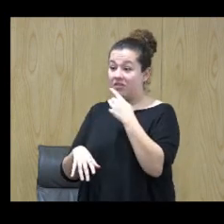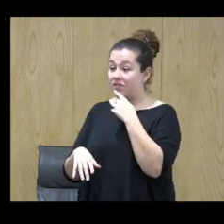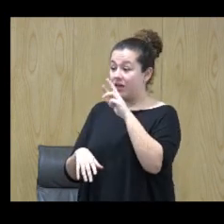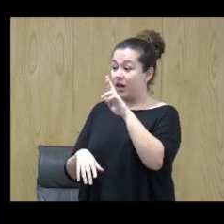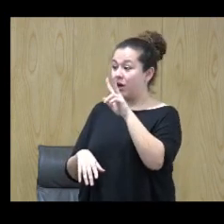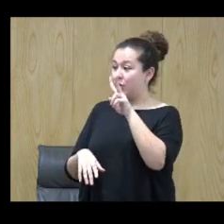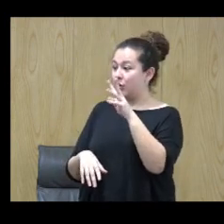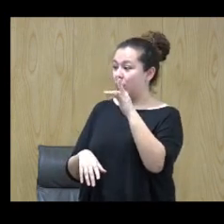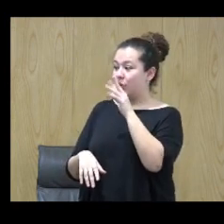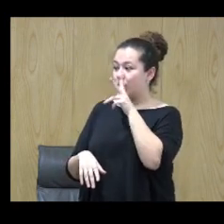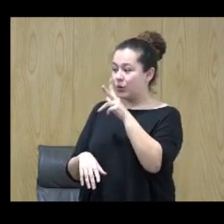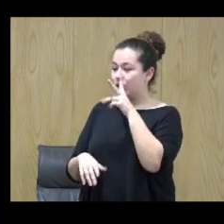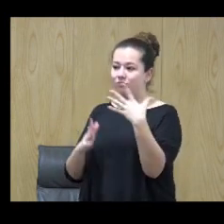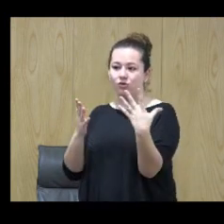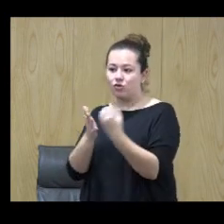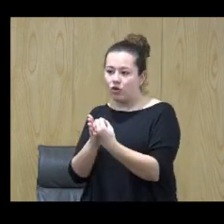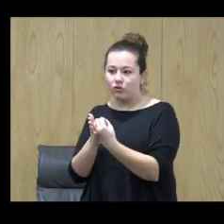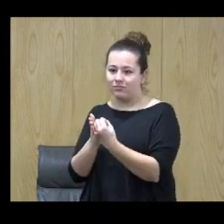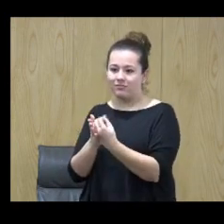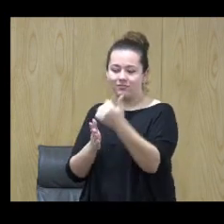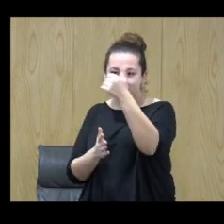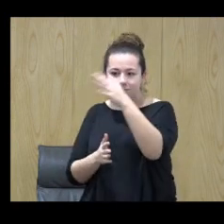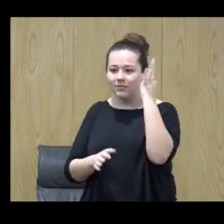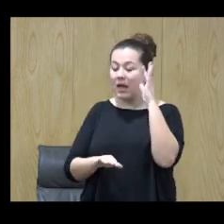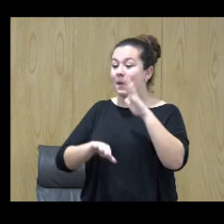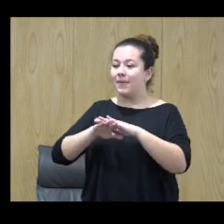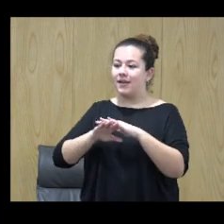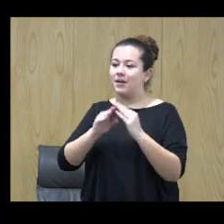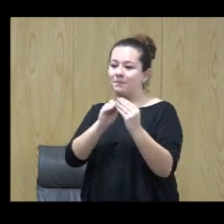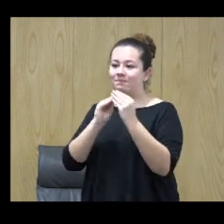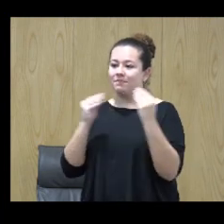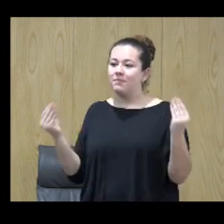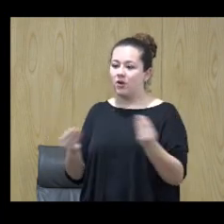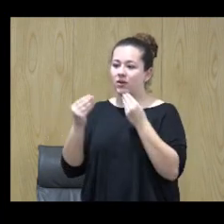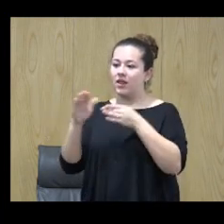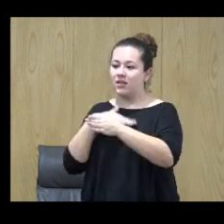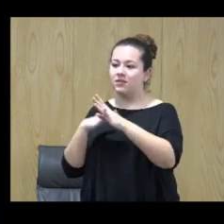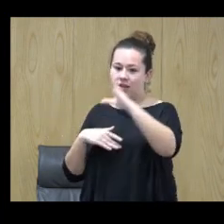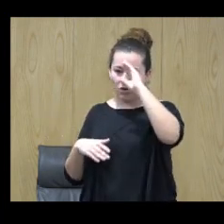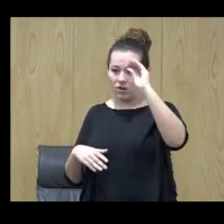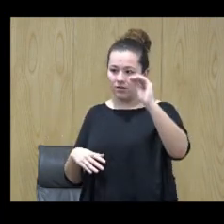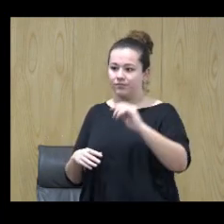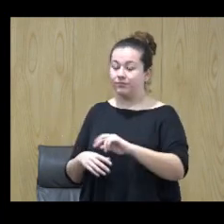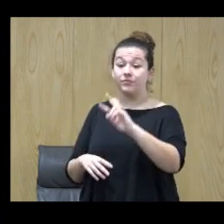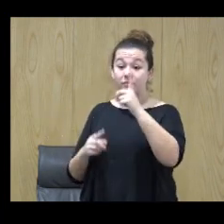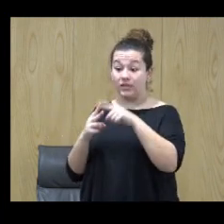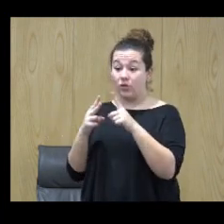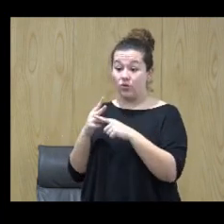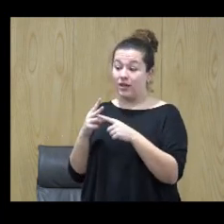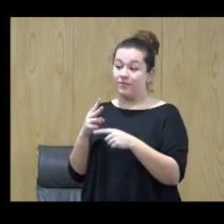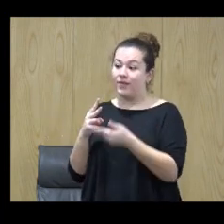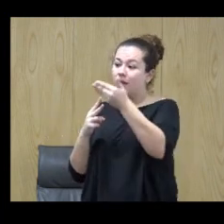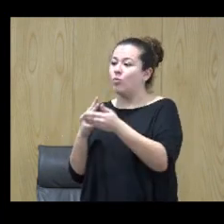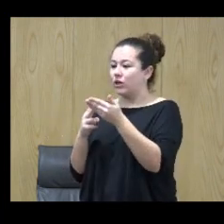Ruth, a todas y todos para mejorar esa accesibilidad cognitiva, ¿no? La segunda sería la importancia de invertir en